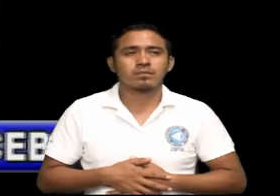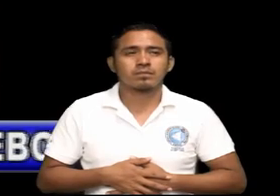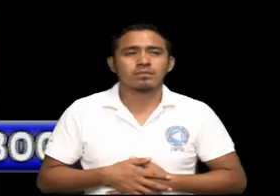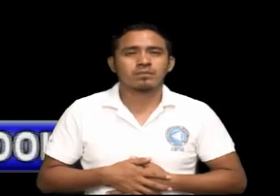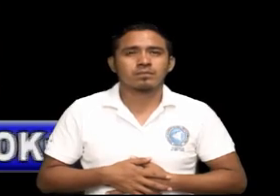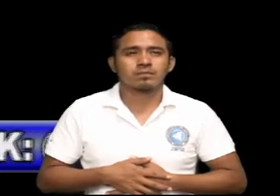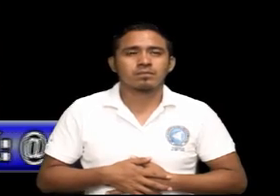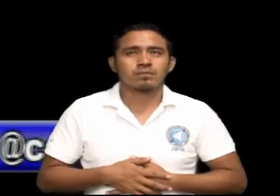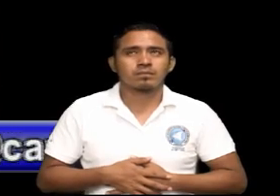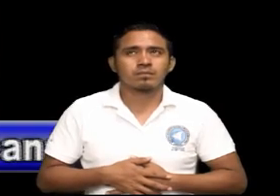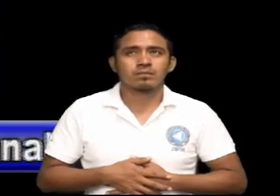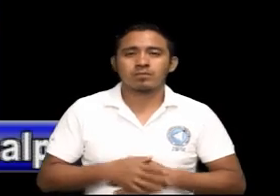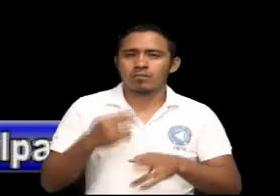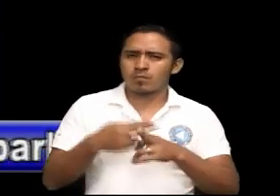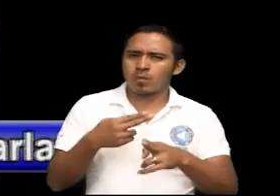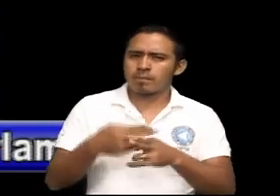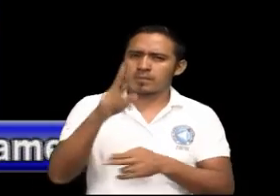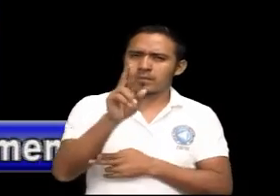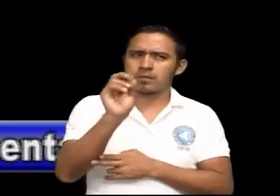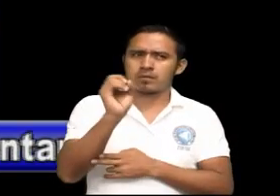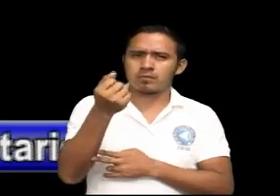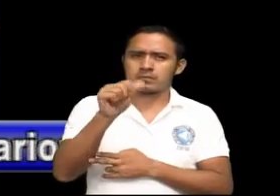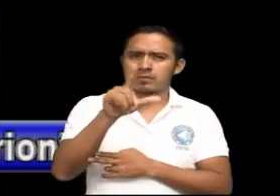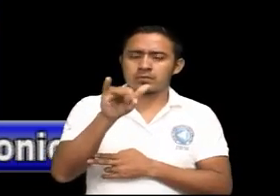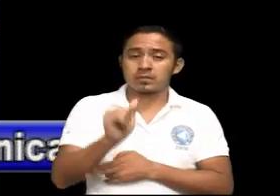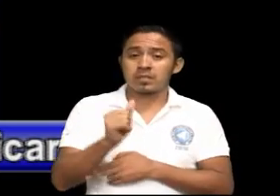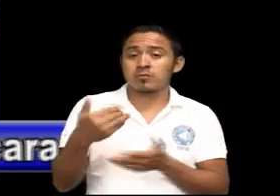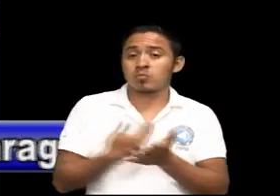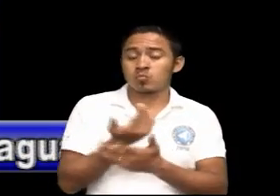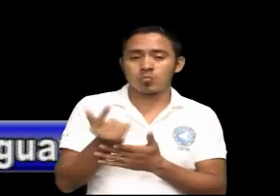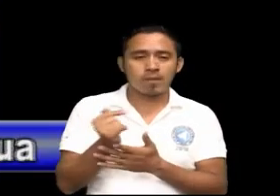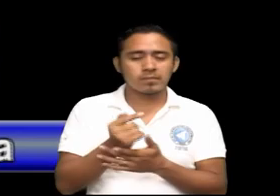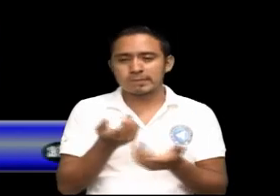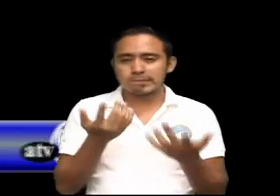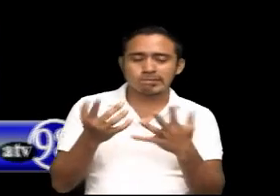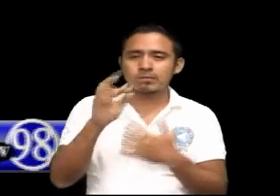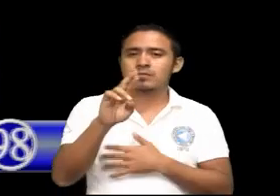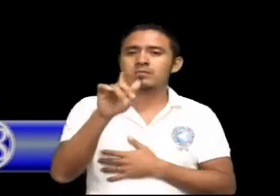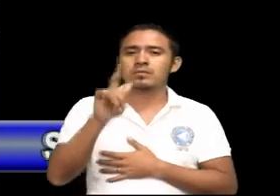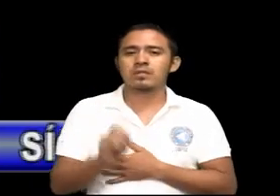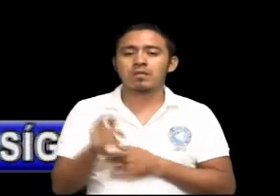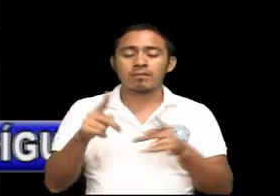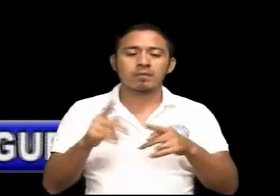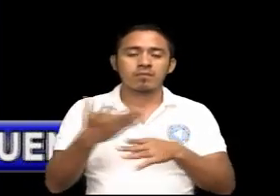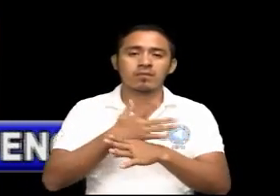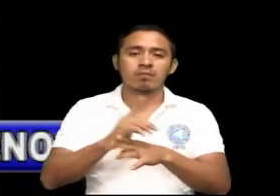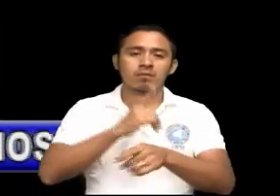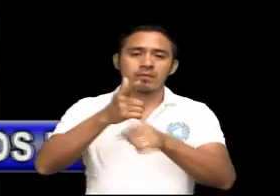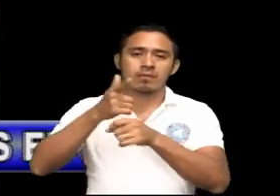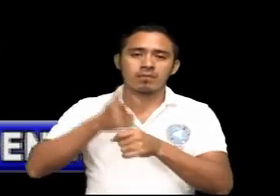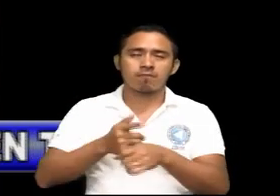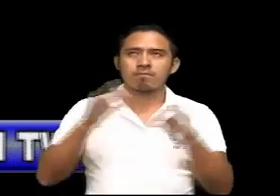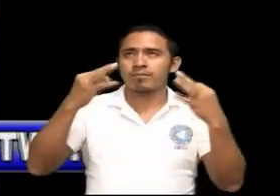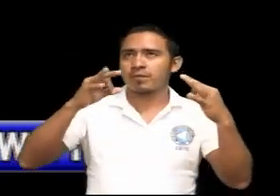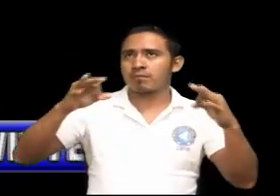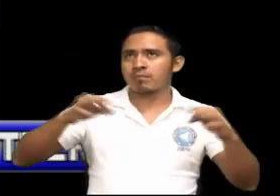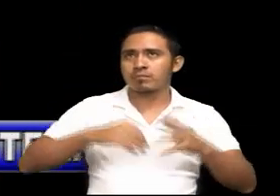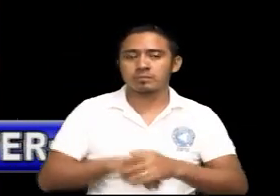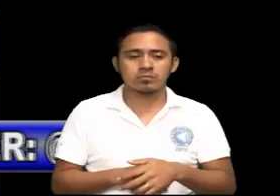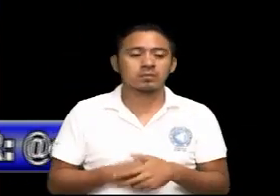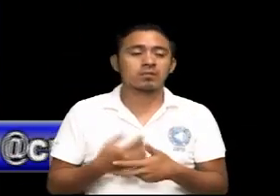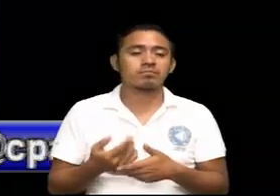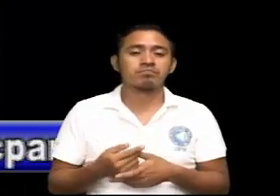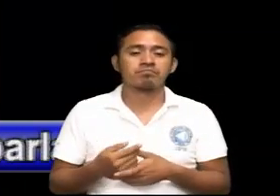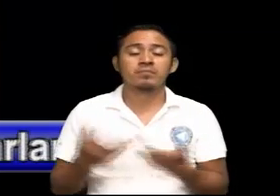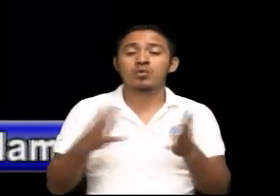La Rosalía. La Rosalía es el nuevo reto que ocupa a las y los usuarios en las redes sociales. La pegajosa música contagia